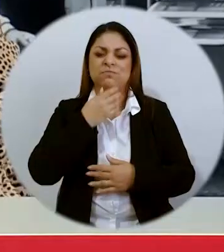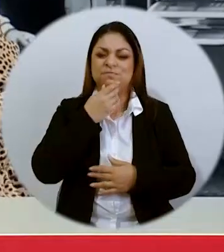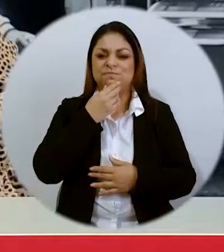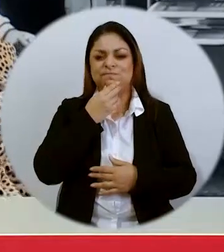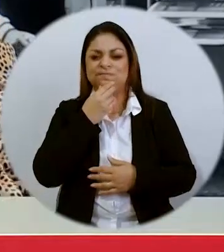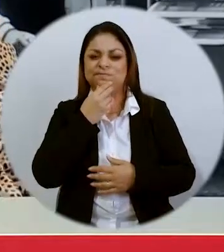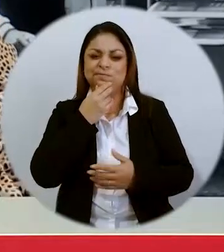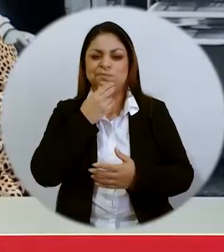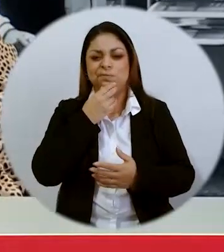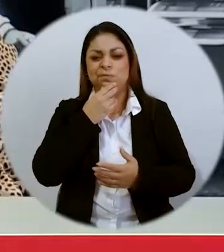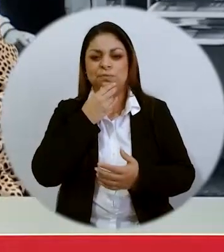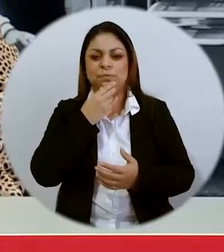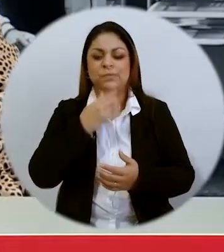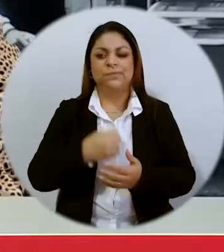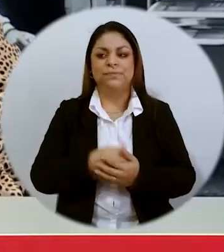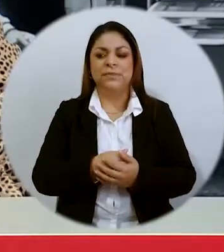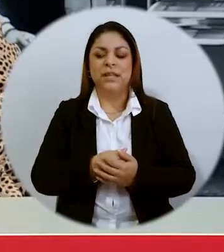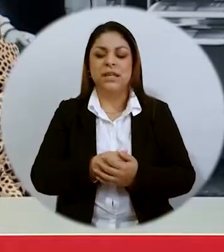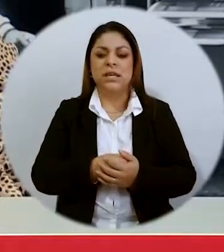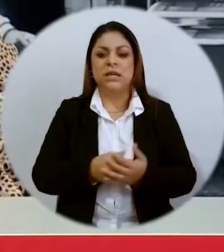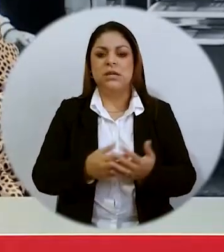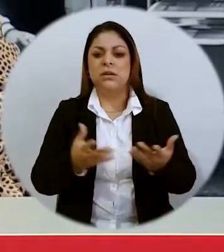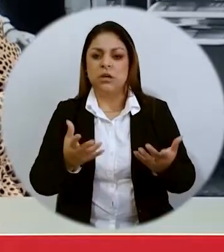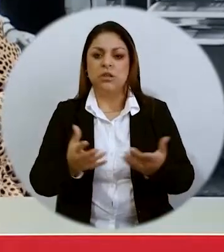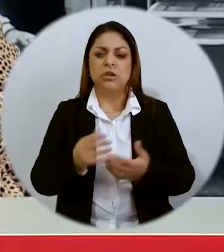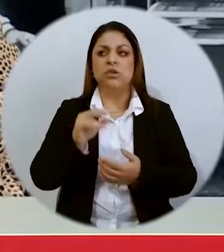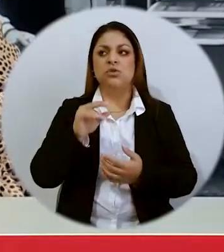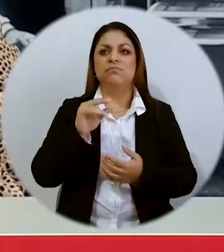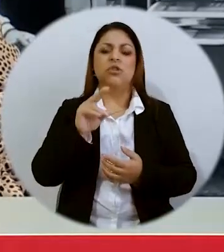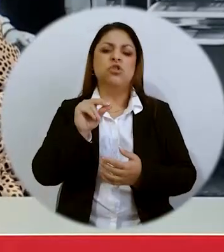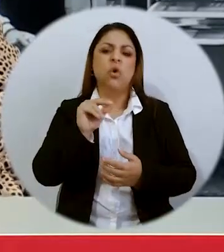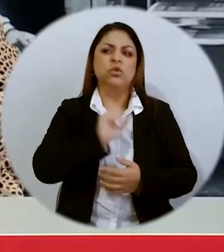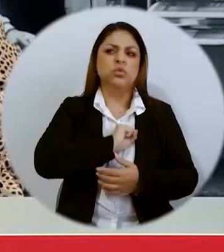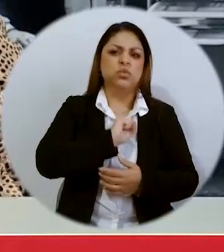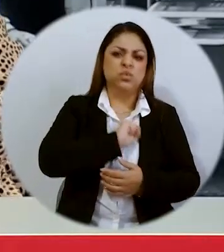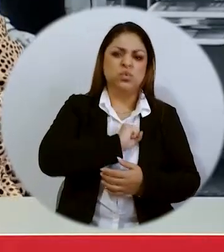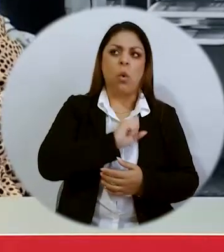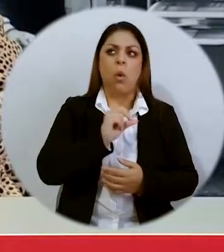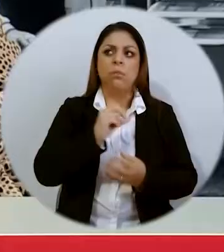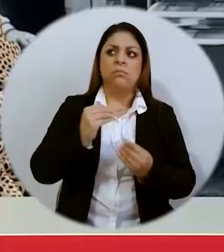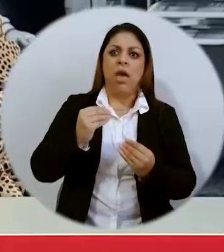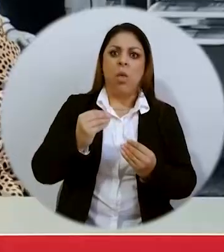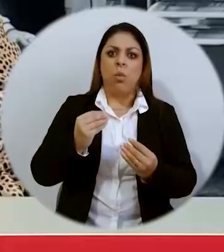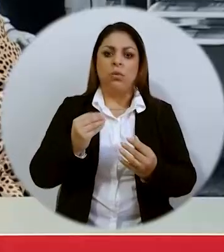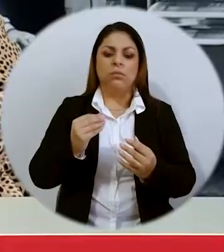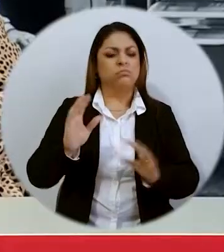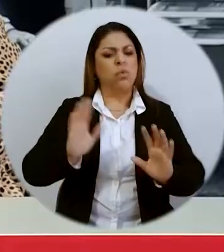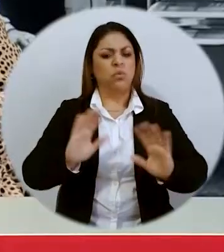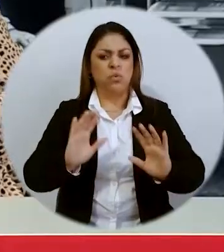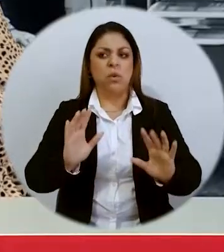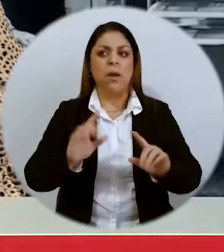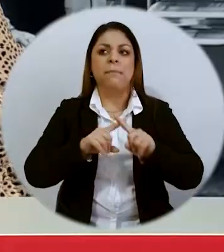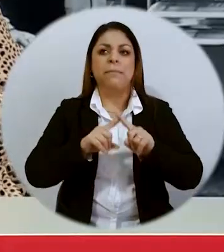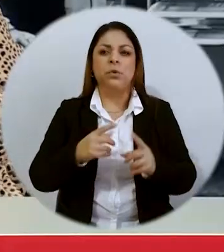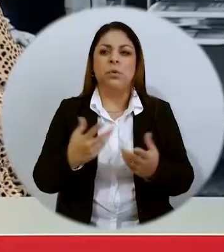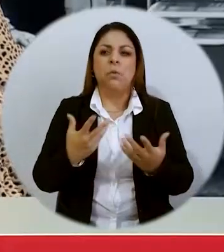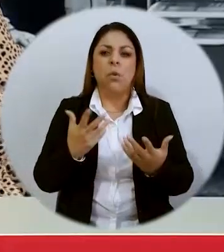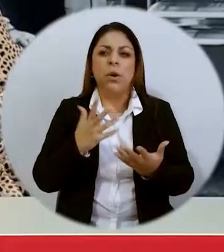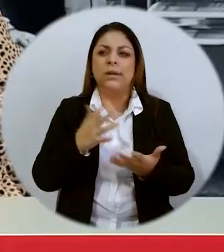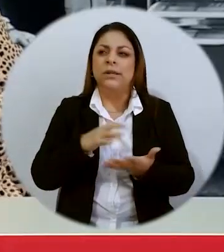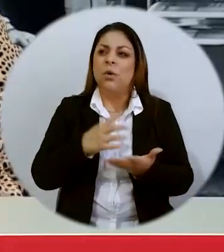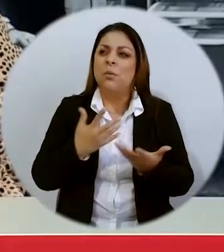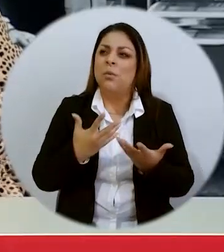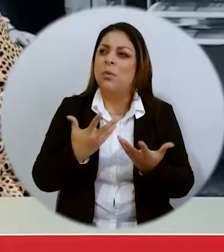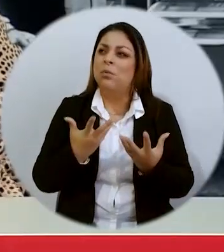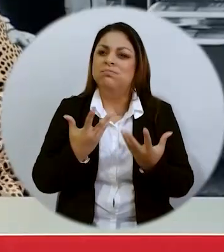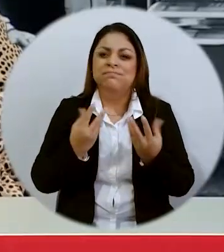escepticismo, yo no voy a decir que susto ni miedo, porque no es la palabra correcta, sino más bien un escepticismo de cómo va